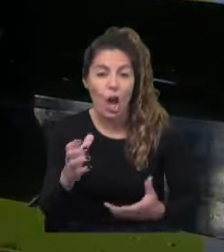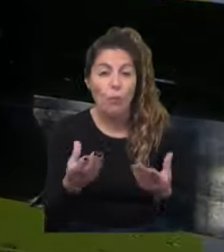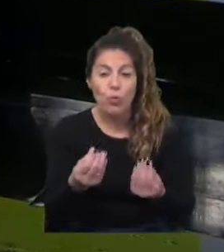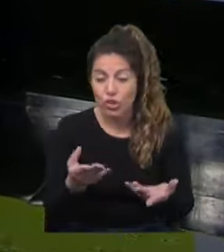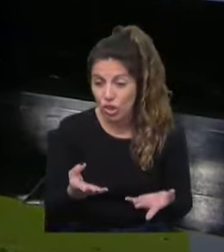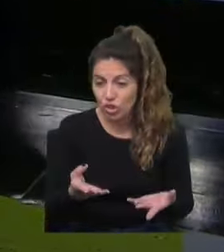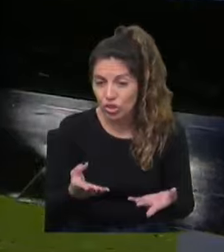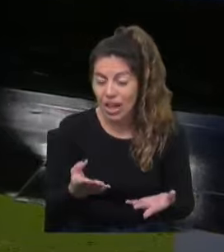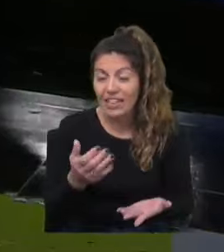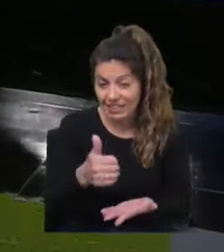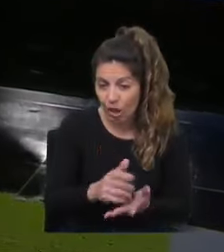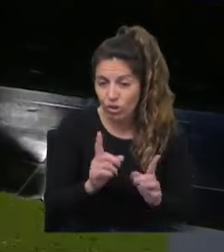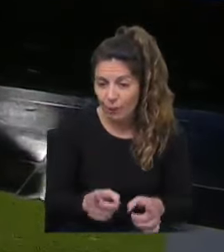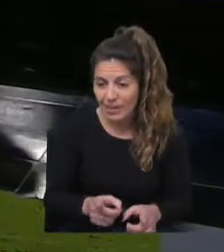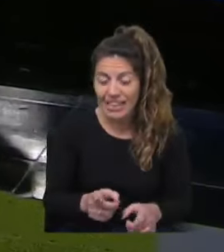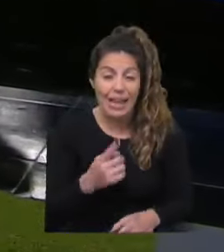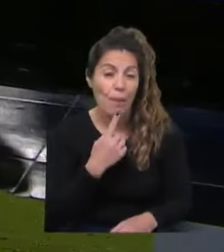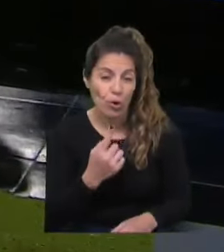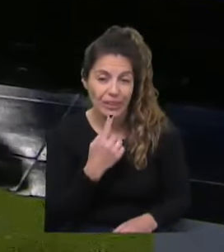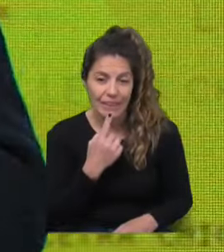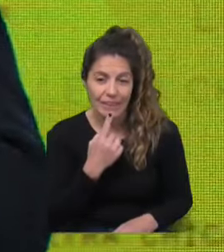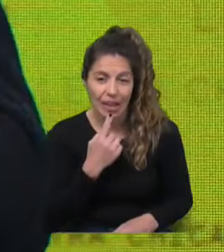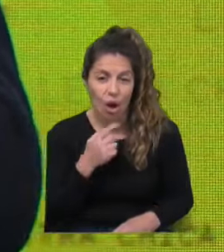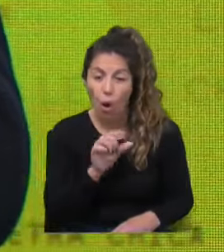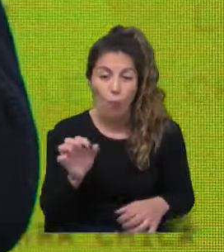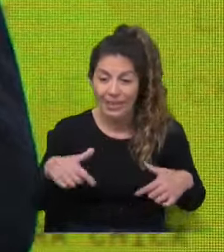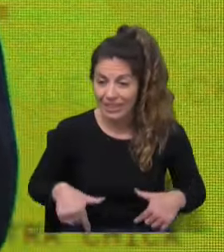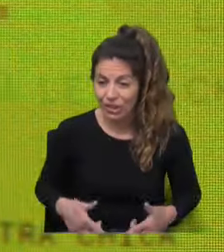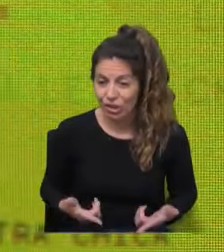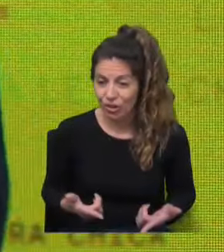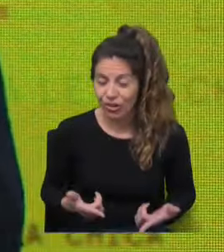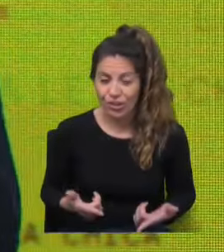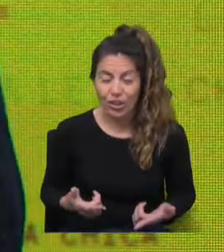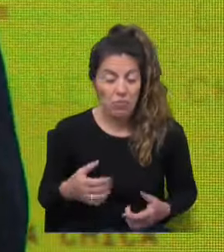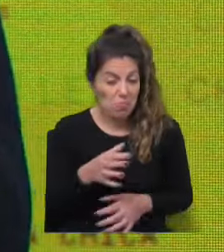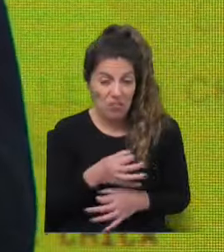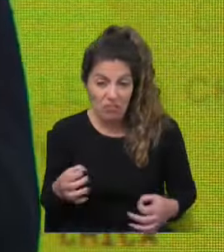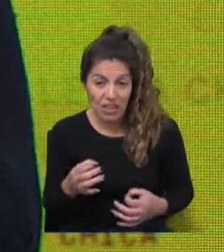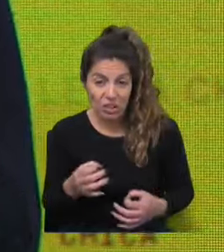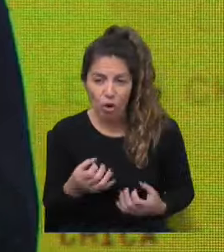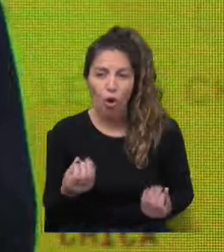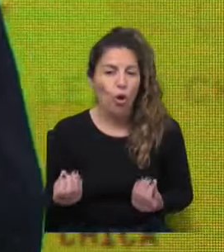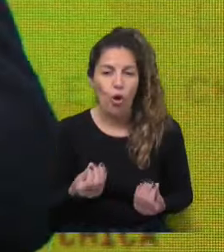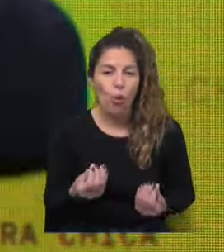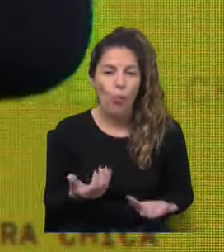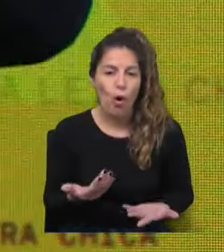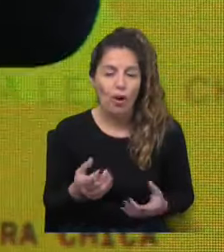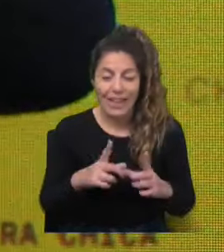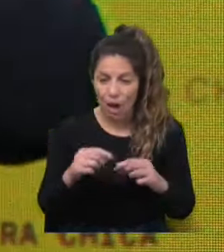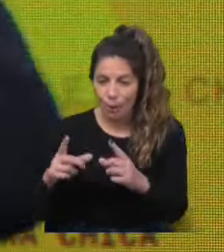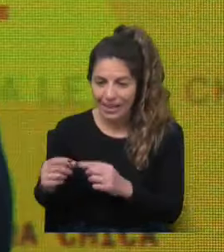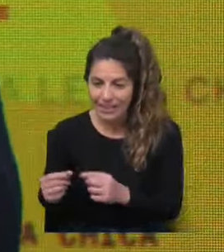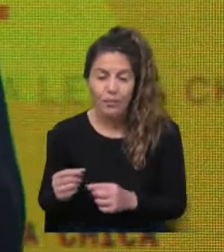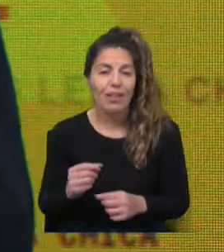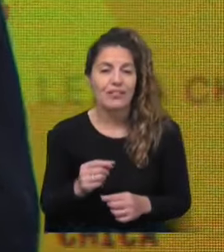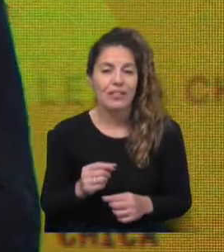cuales están en la política o son ministros. Me parece perfecto. Como el de las cooperativas,